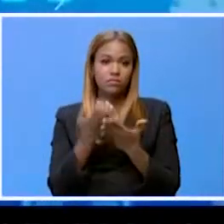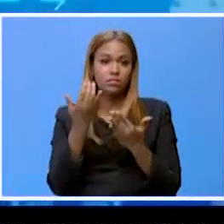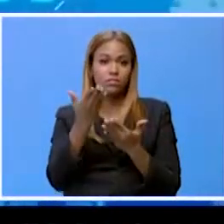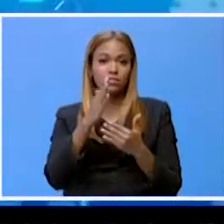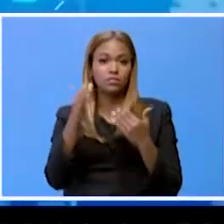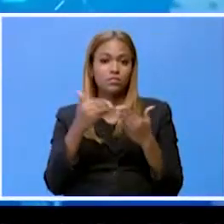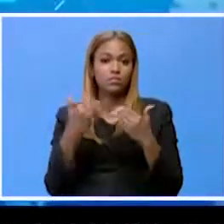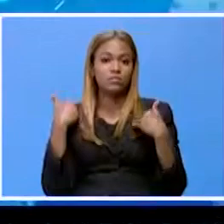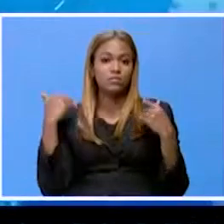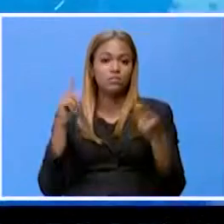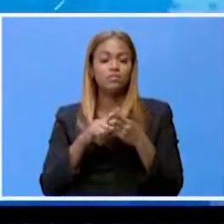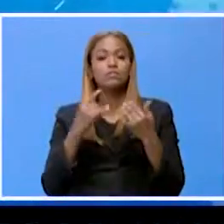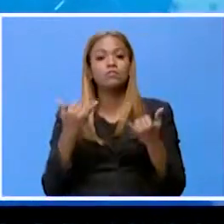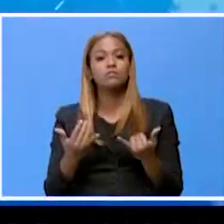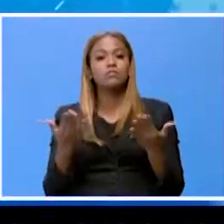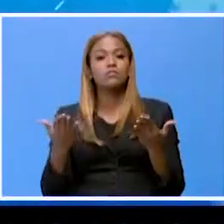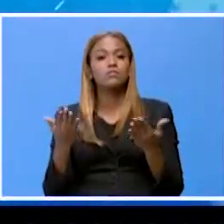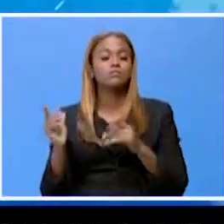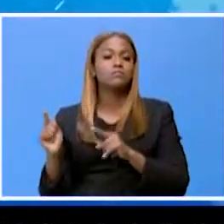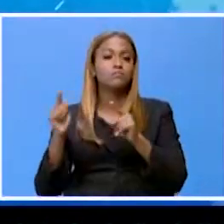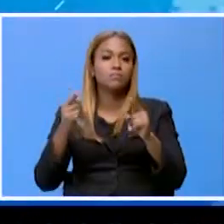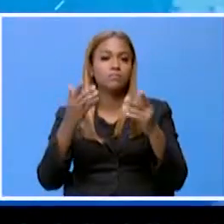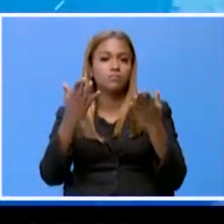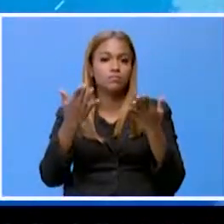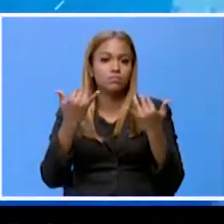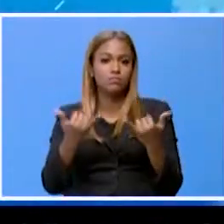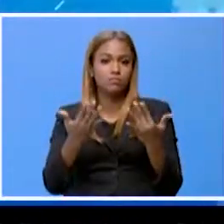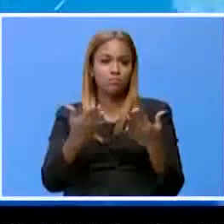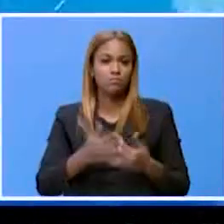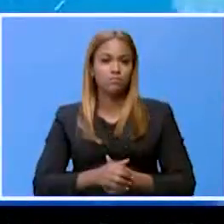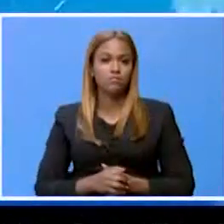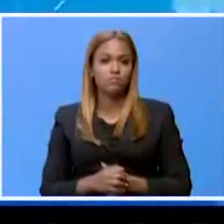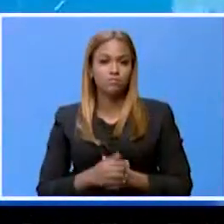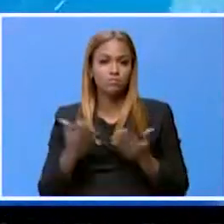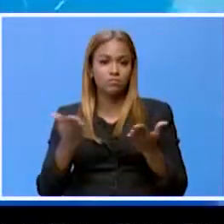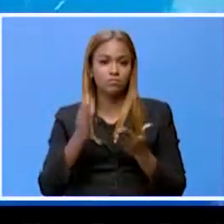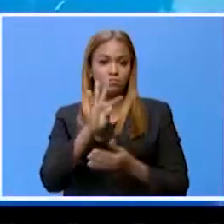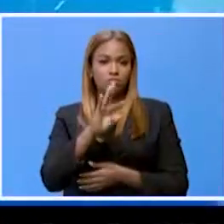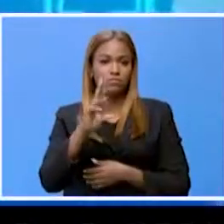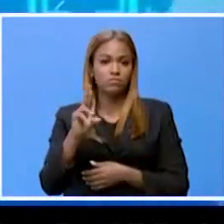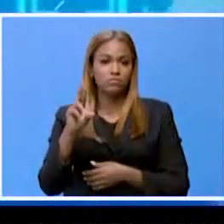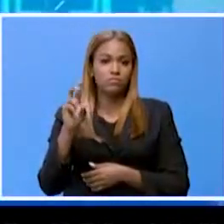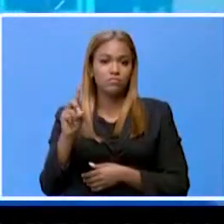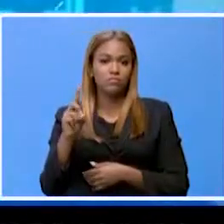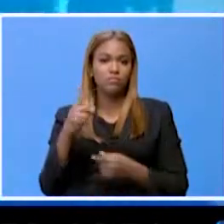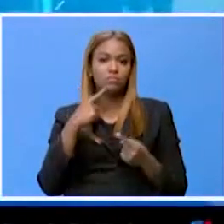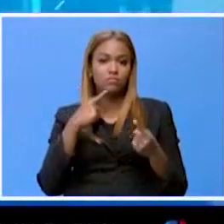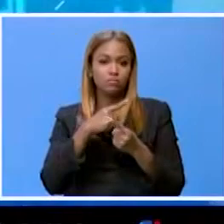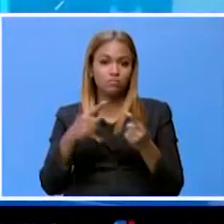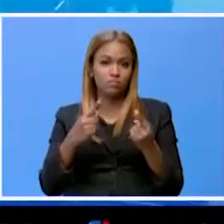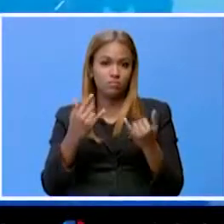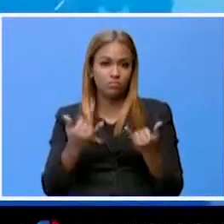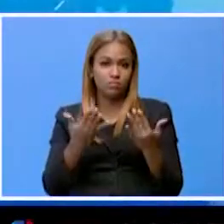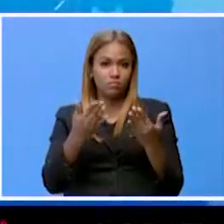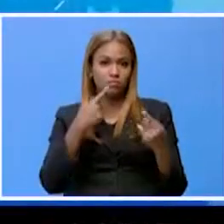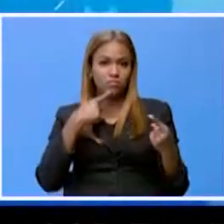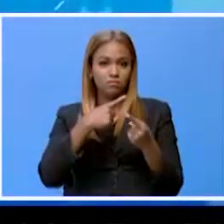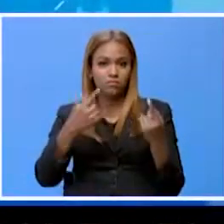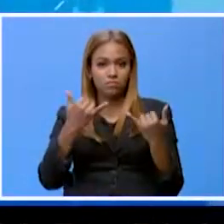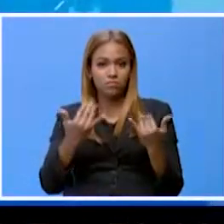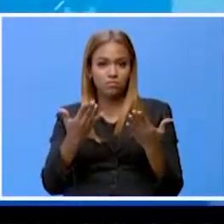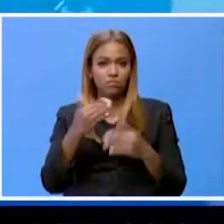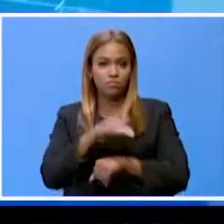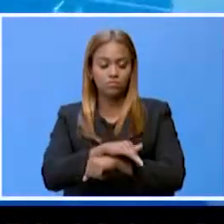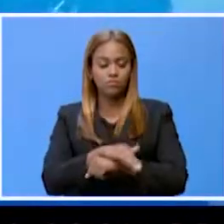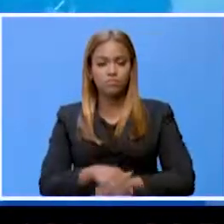lo que tengo por el momento, Rafaelina. Ahora retorno contigo a los estudios de 4RD Noticias en su